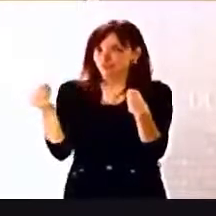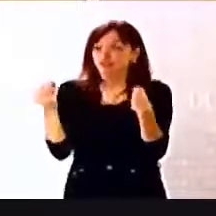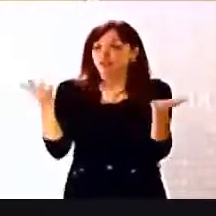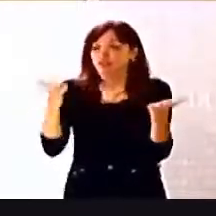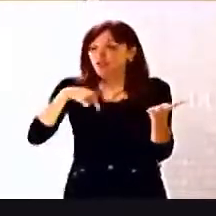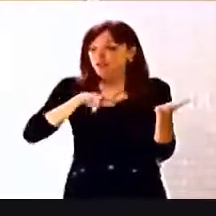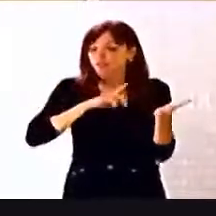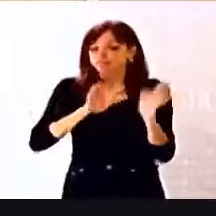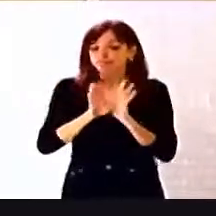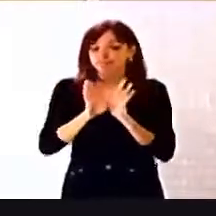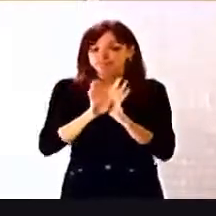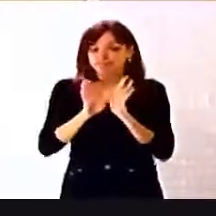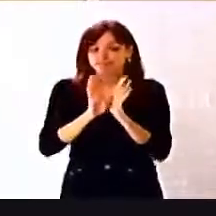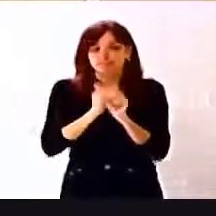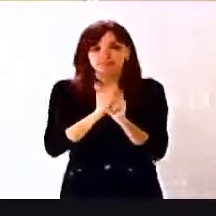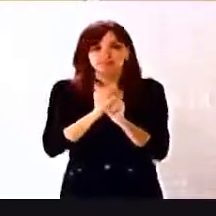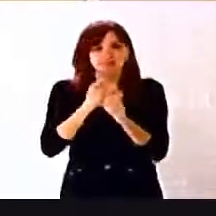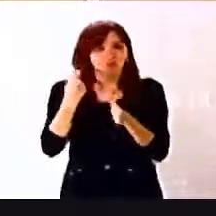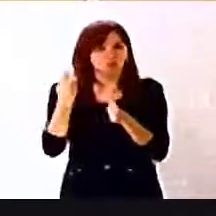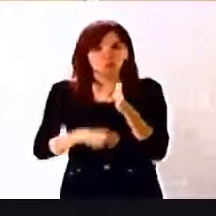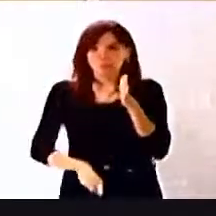Seguiremos trabajando intensamente